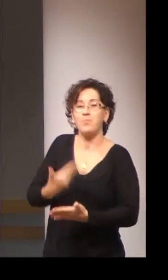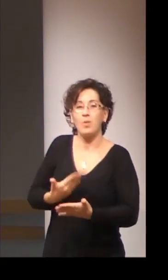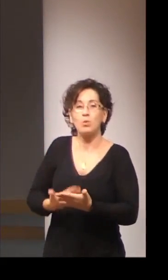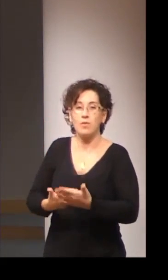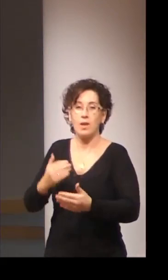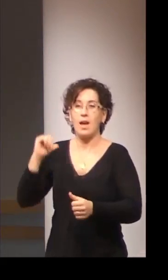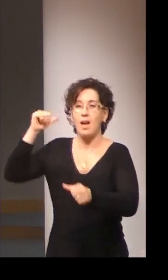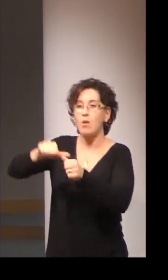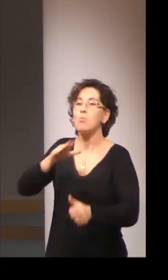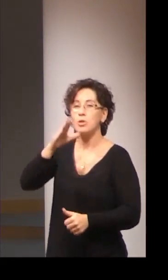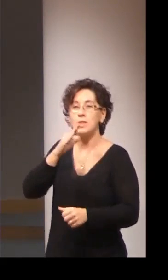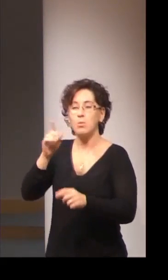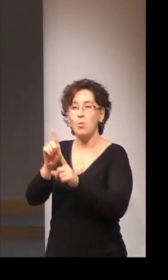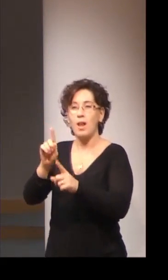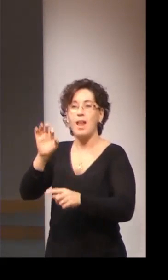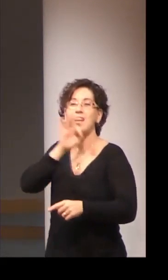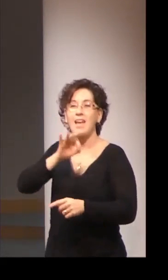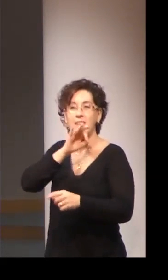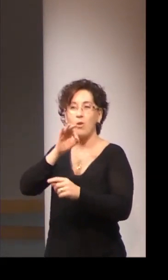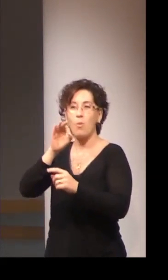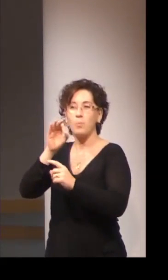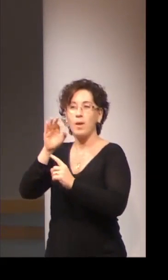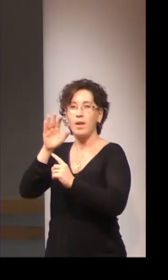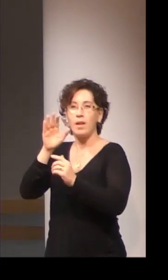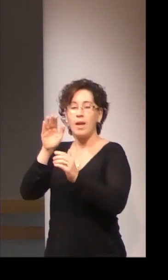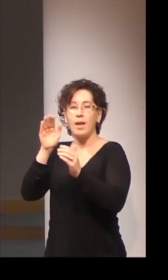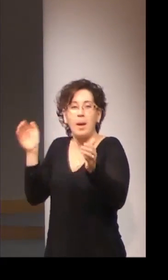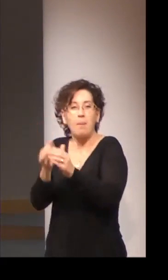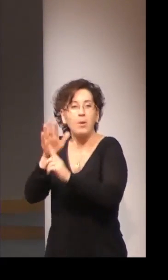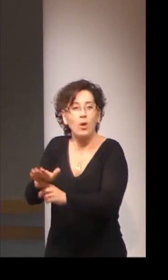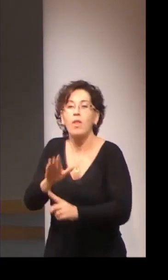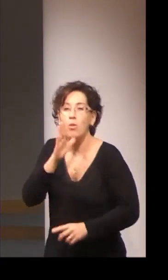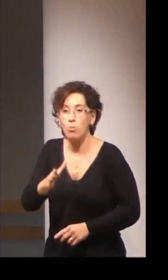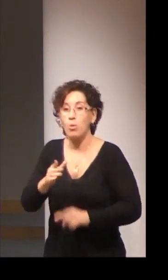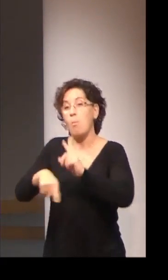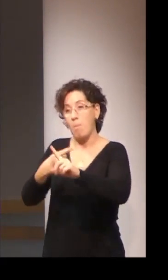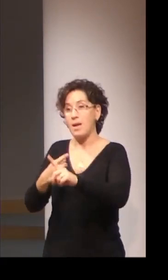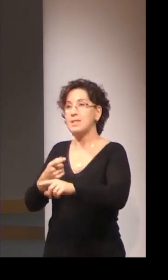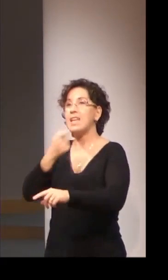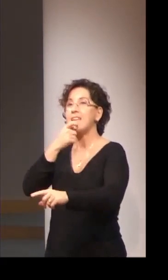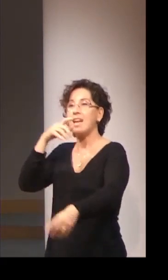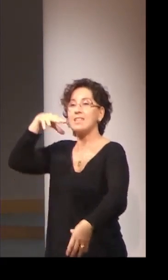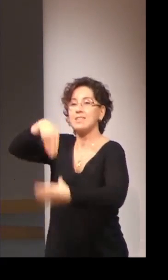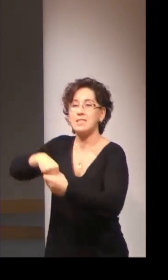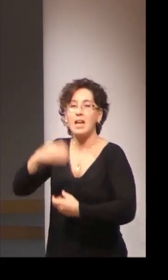sobre todo el marco del inglés junto al Gallego y al español en la escuela